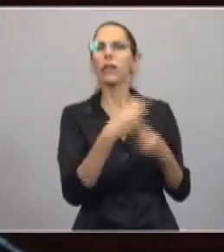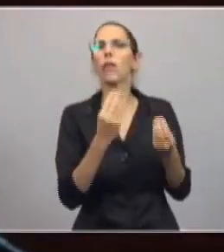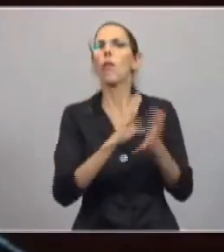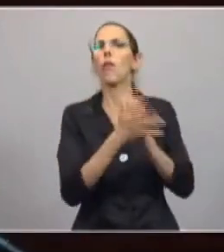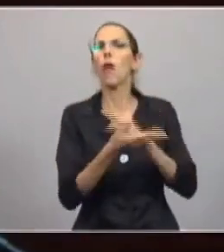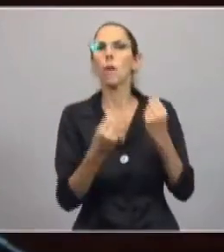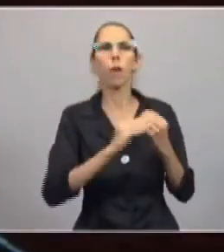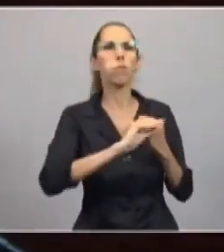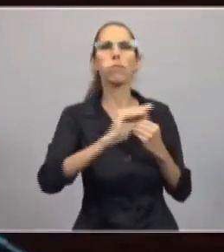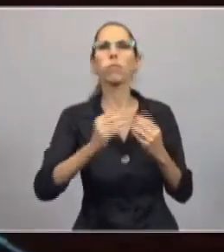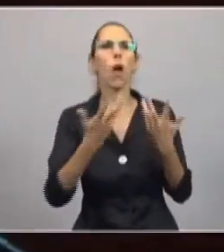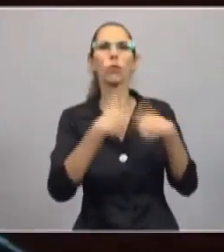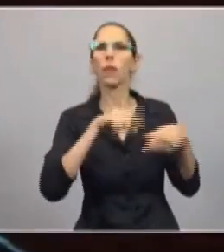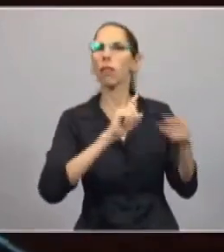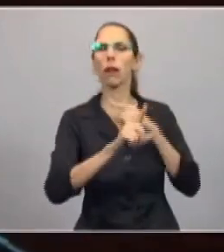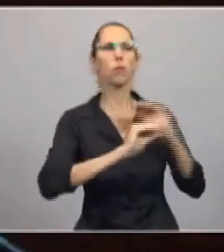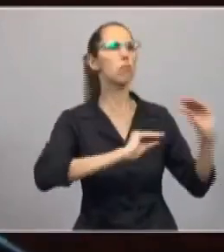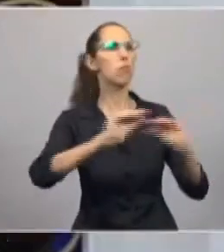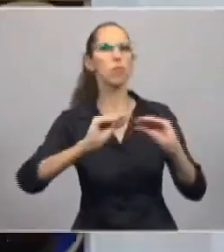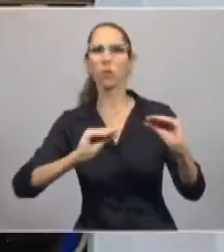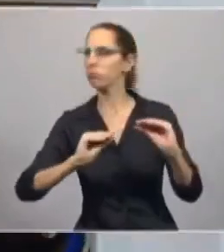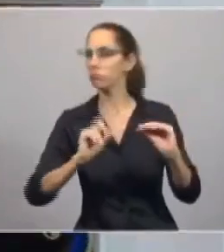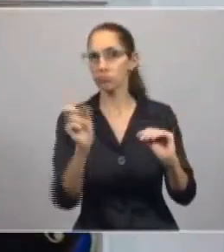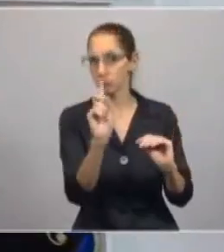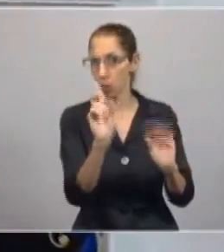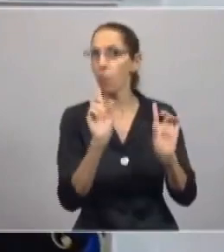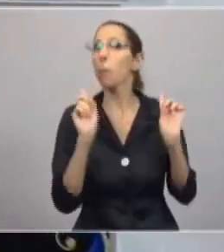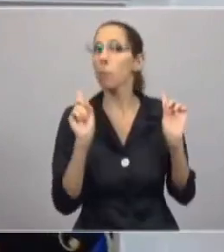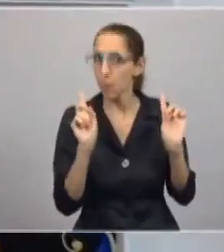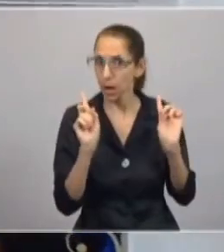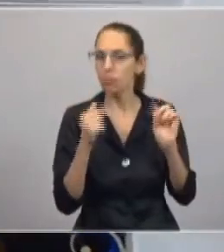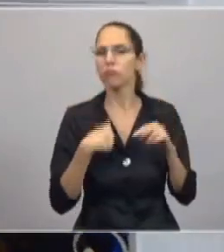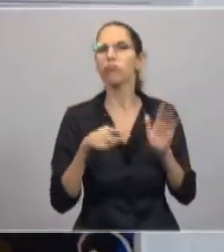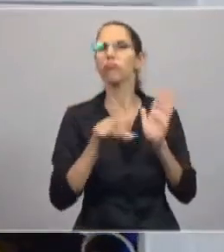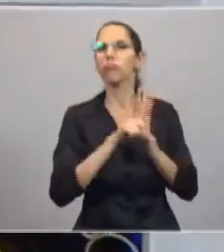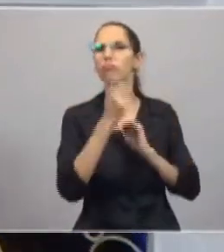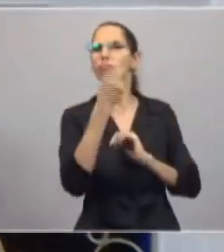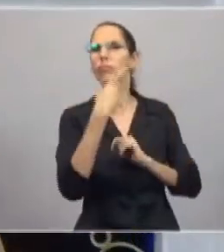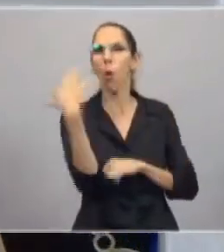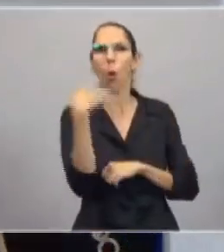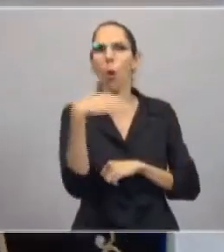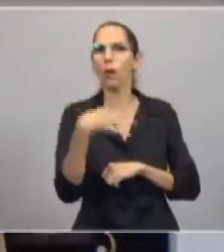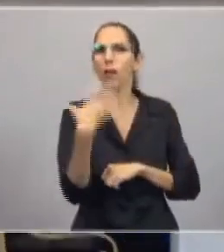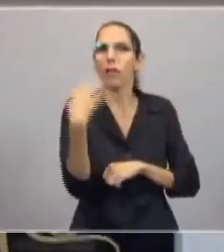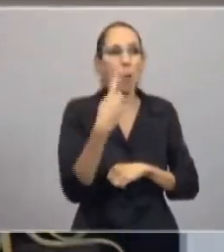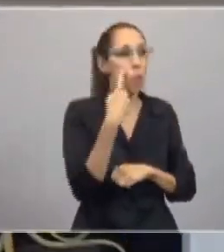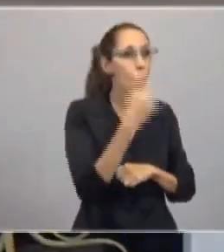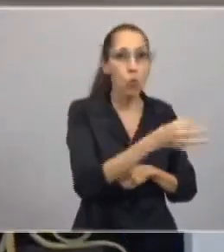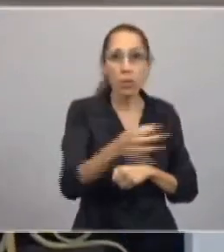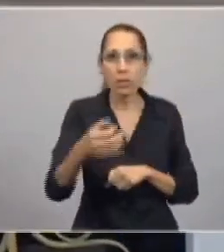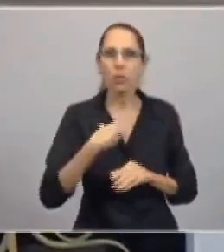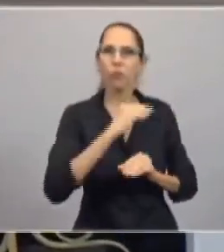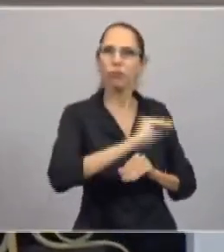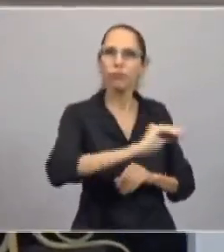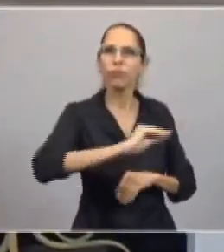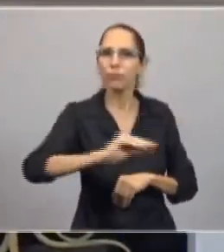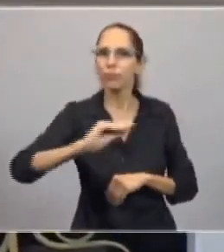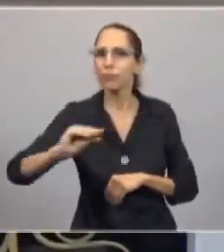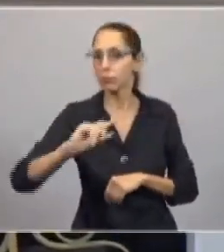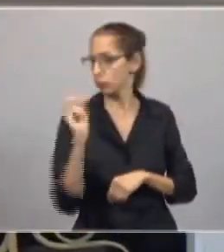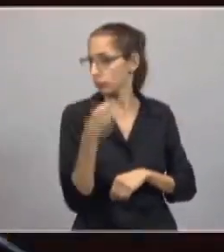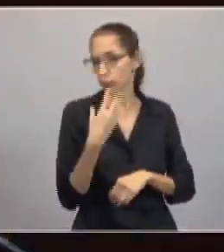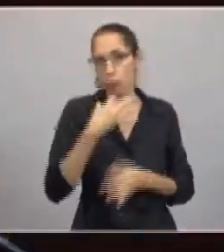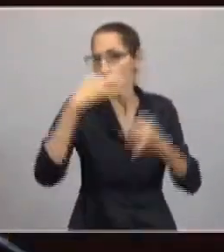automáticas, pero sí obligatorias de la provincia hacia los municipios. Y como corresponde, las